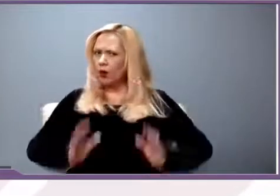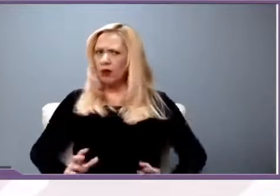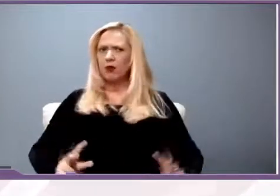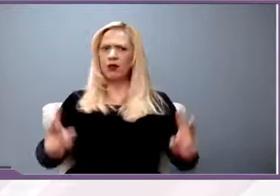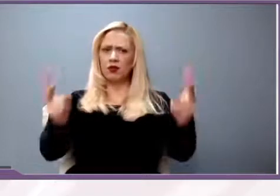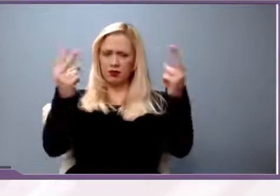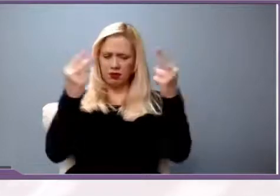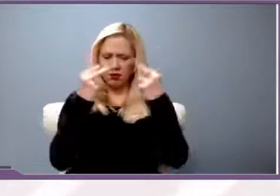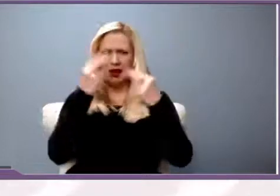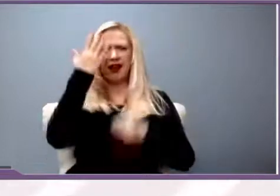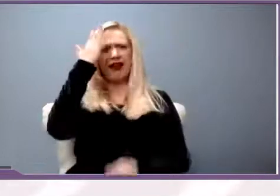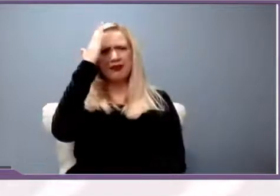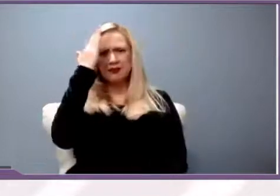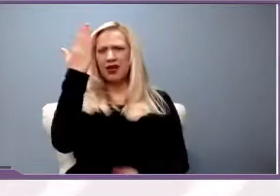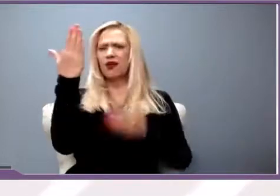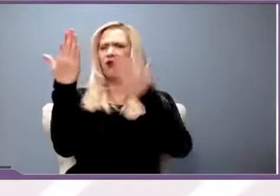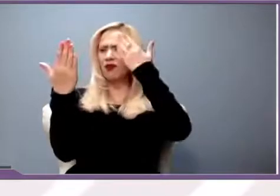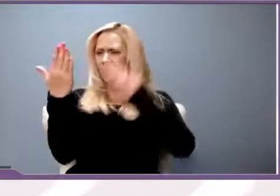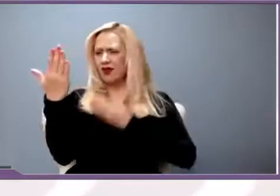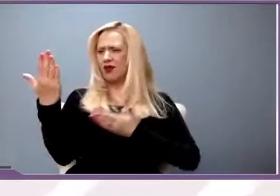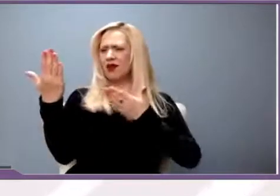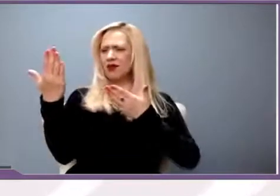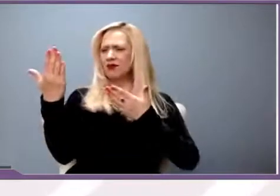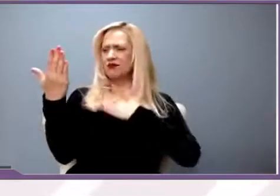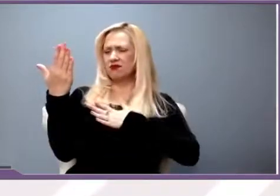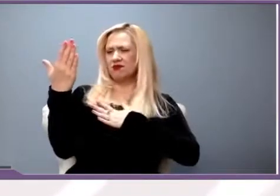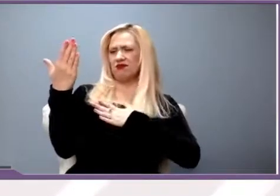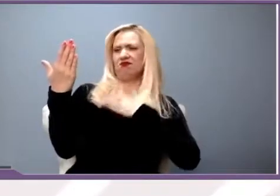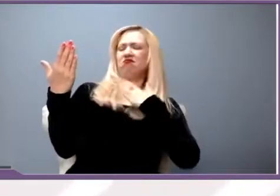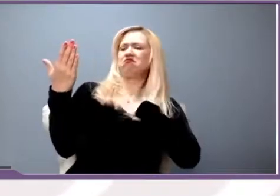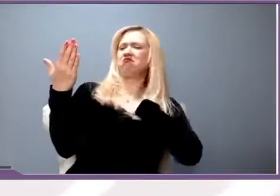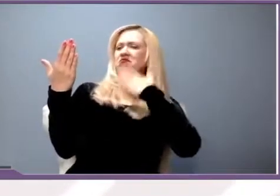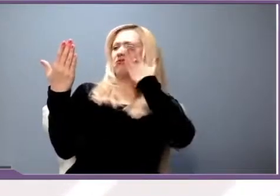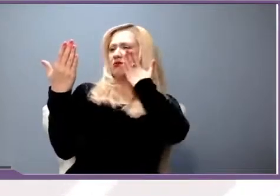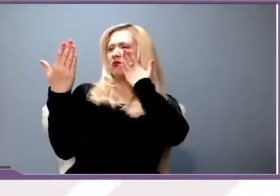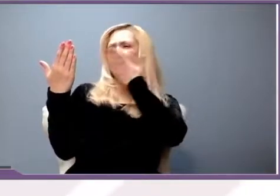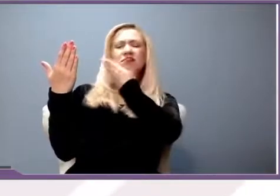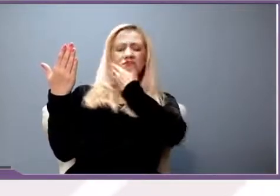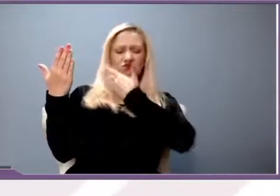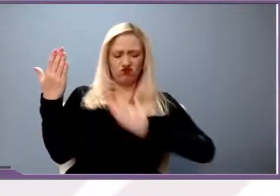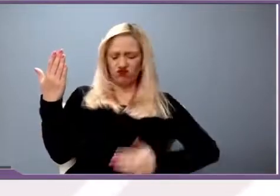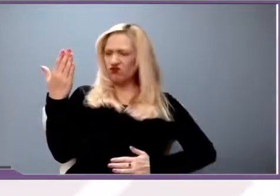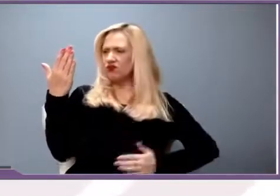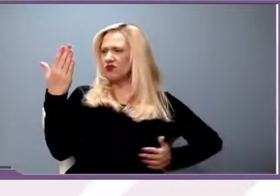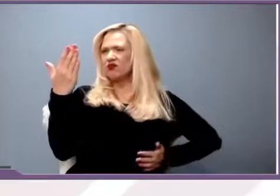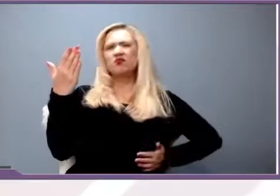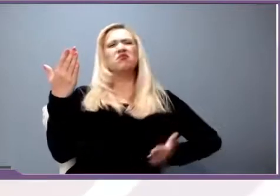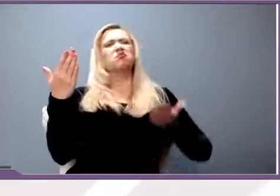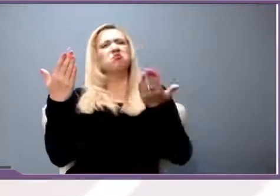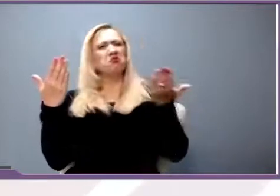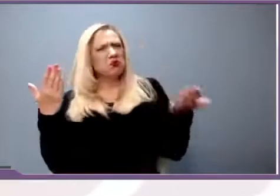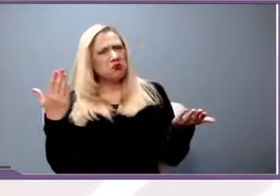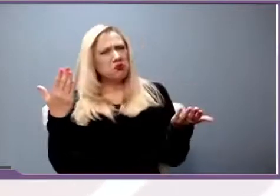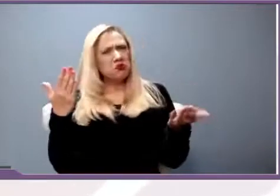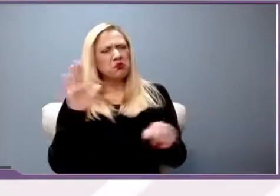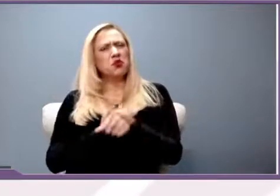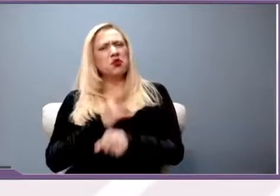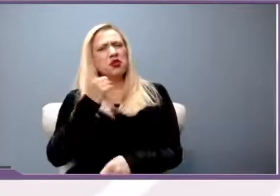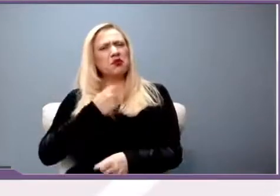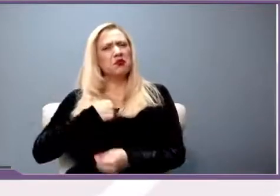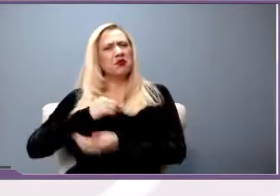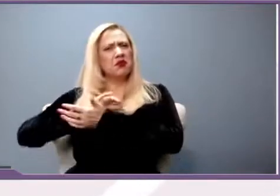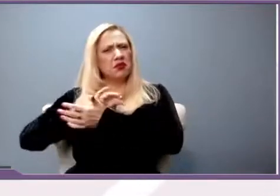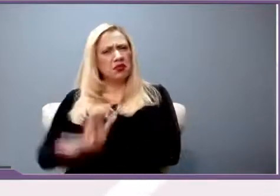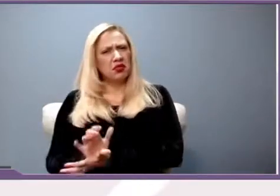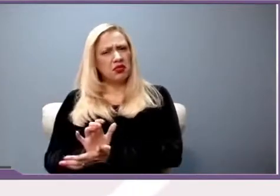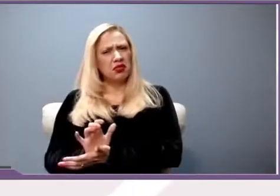de vernos en el espejo, y hagámonos nuevas preguntas. Nosotros les invitamos a eso, a hacernos nuevas preguntas. ¿Por qué estoy discriminando a quien